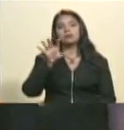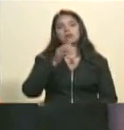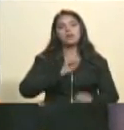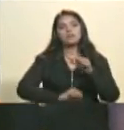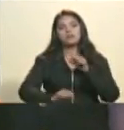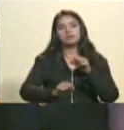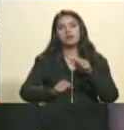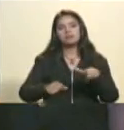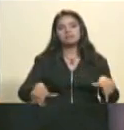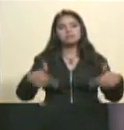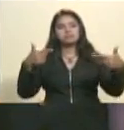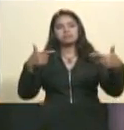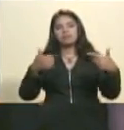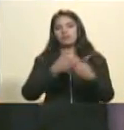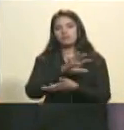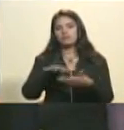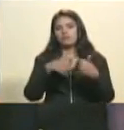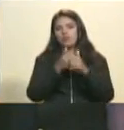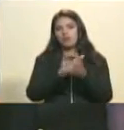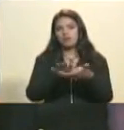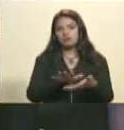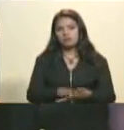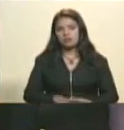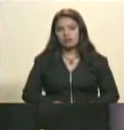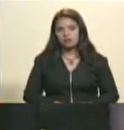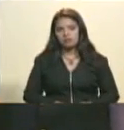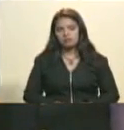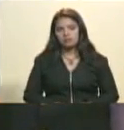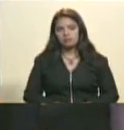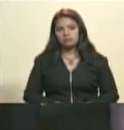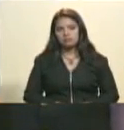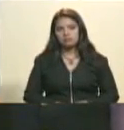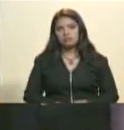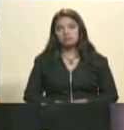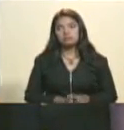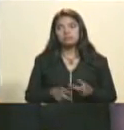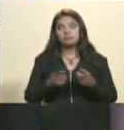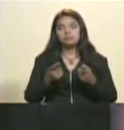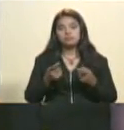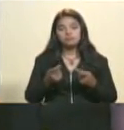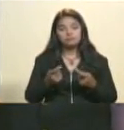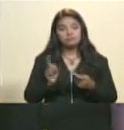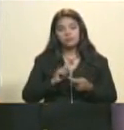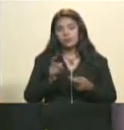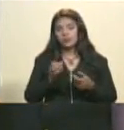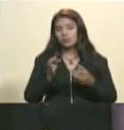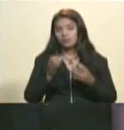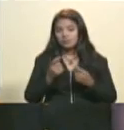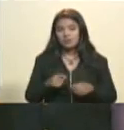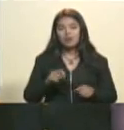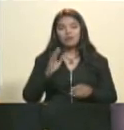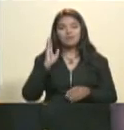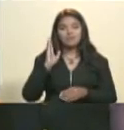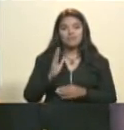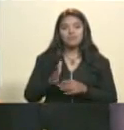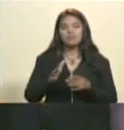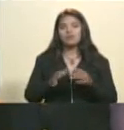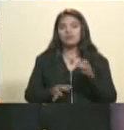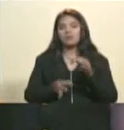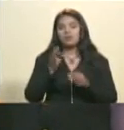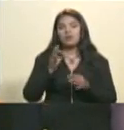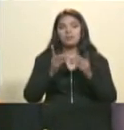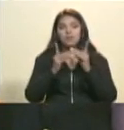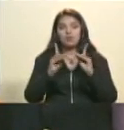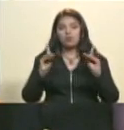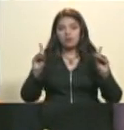la confrontación violenta. Por ello, al intentar injustamente mancillar su talante